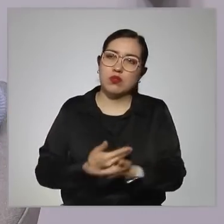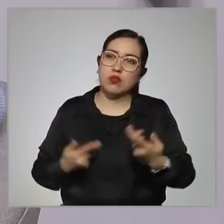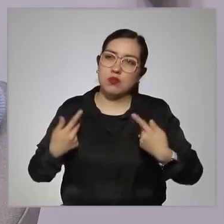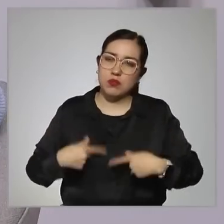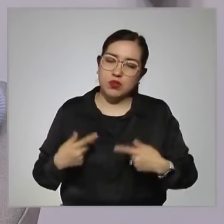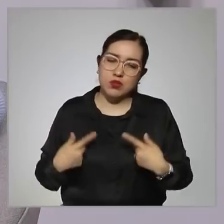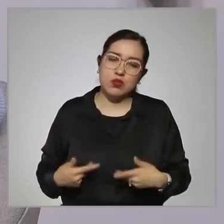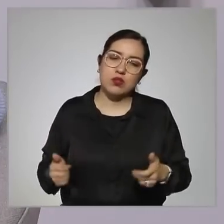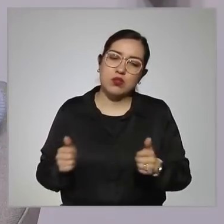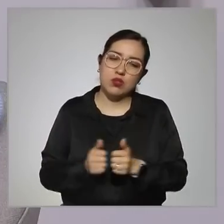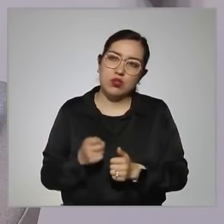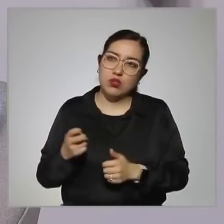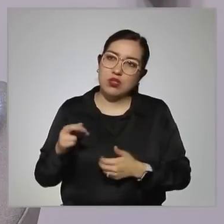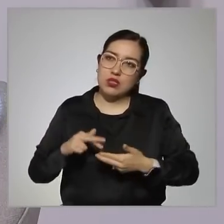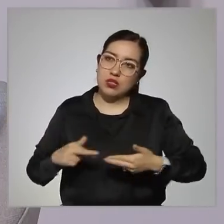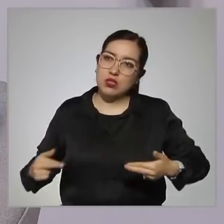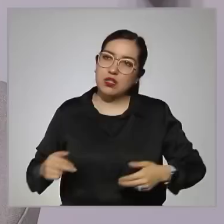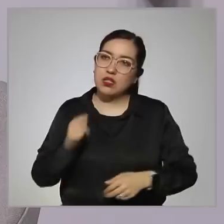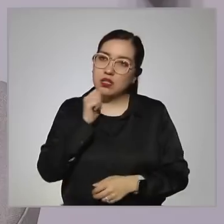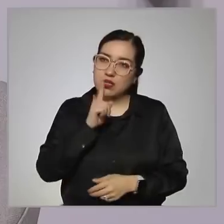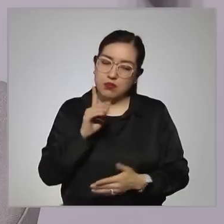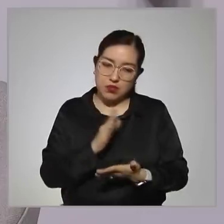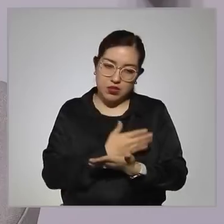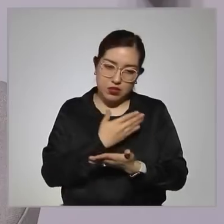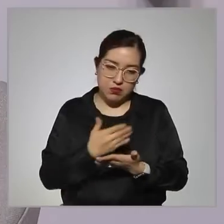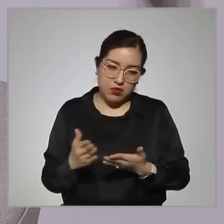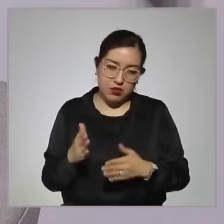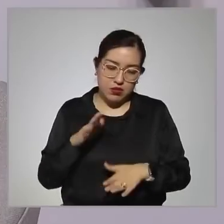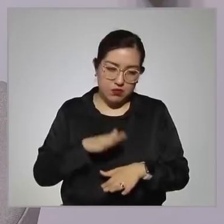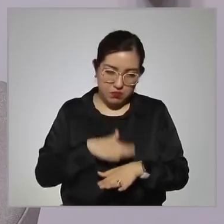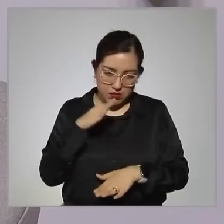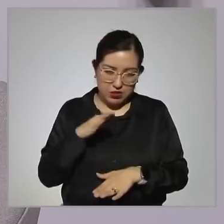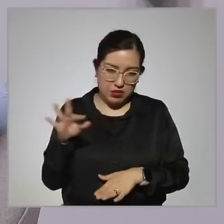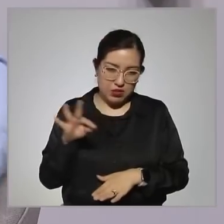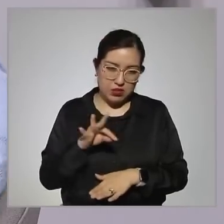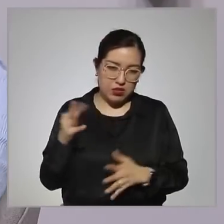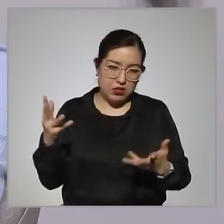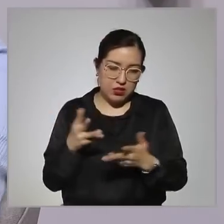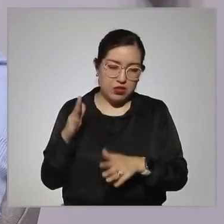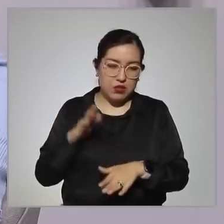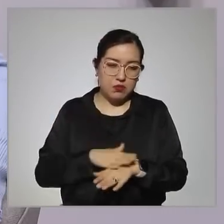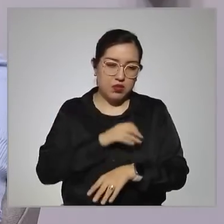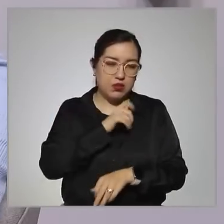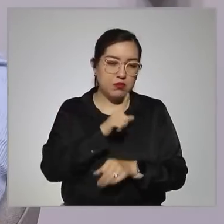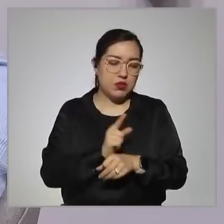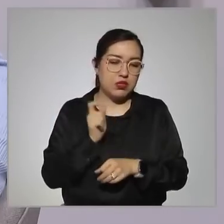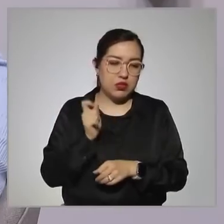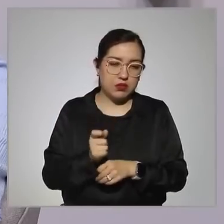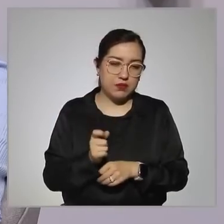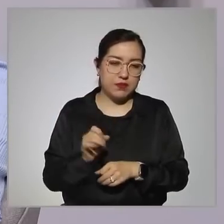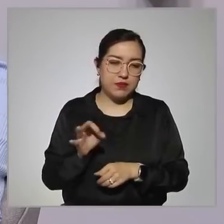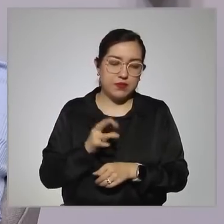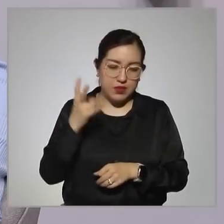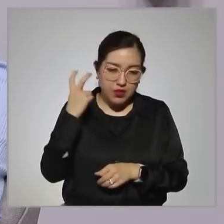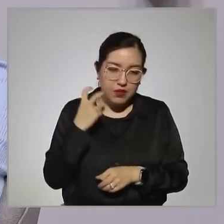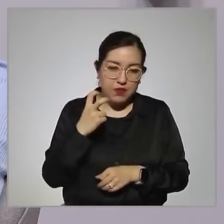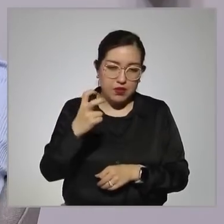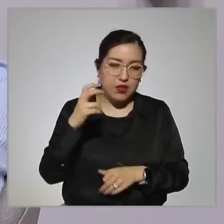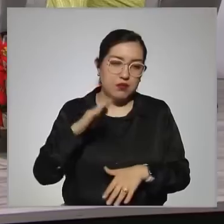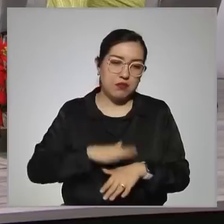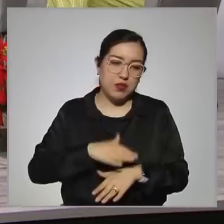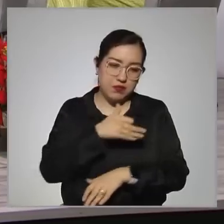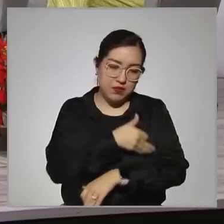pues cuidar justo estas relaciones, y ligado a eso, ya tal vez algo que se pueda hacer muy específico sería, yo creo que viajar y ver más a mi